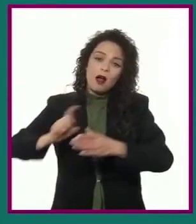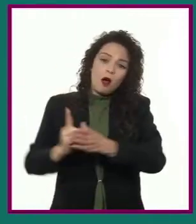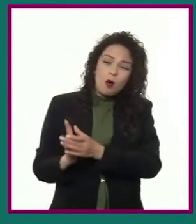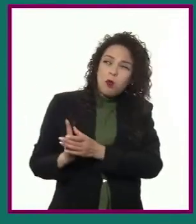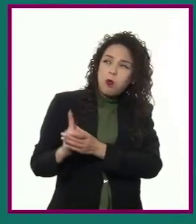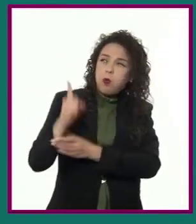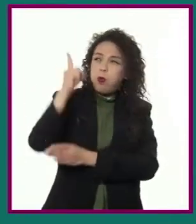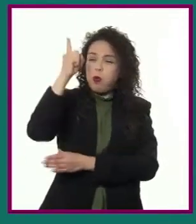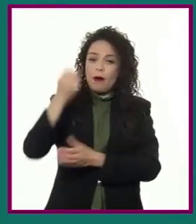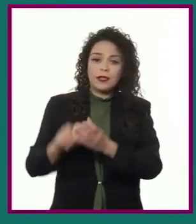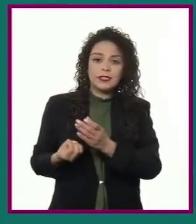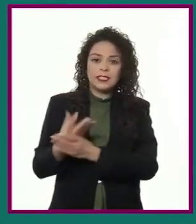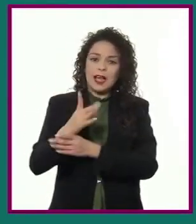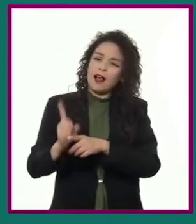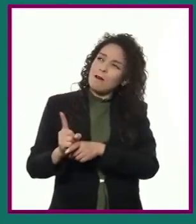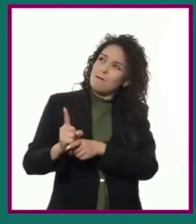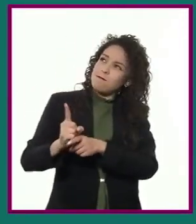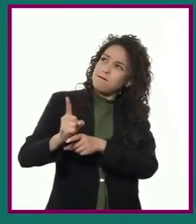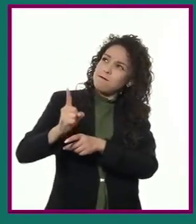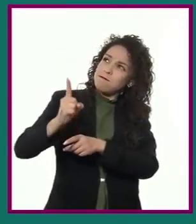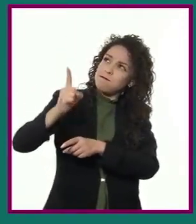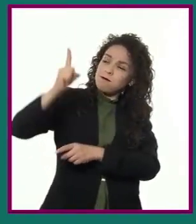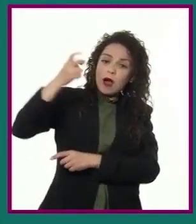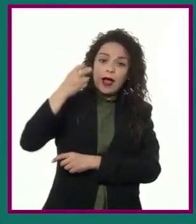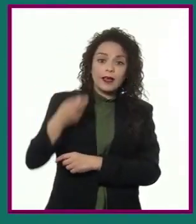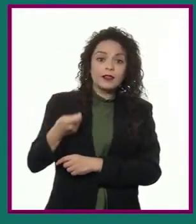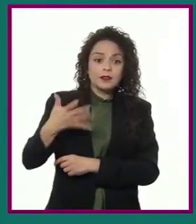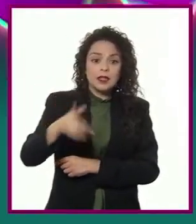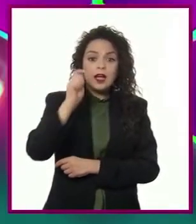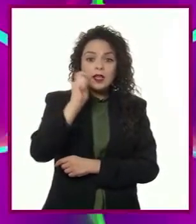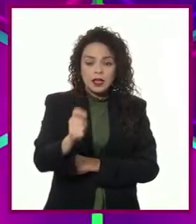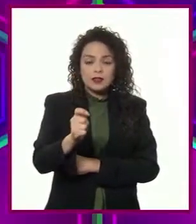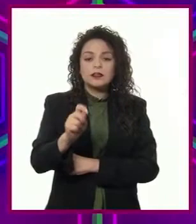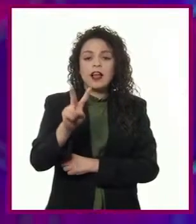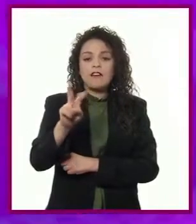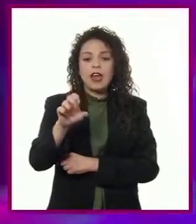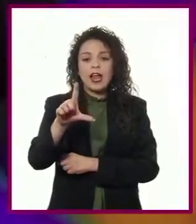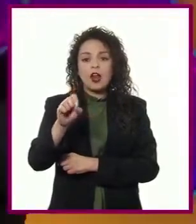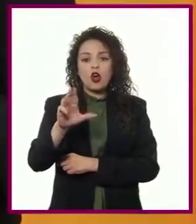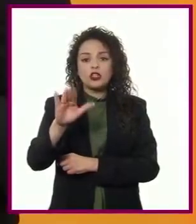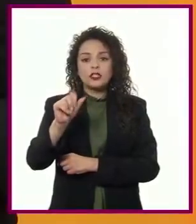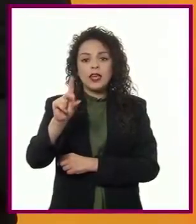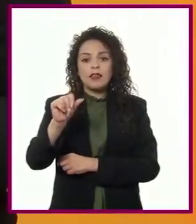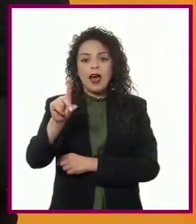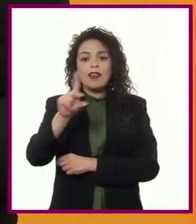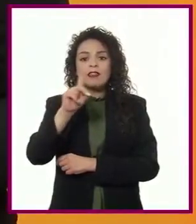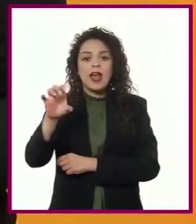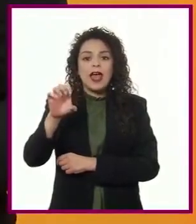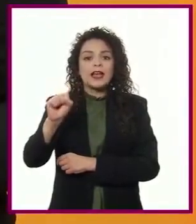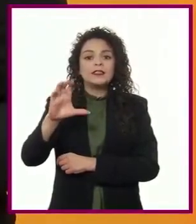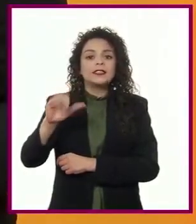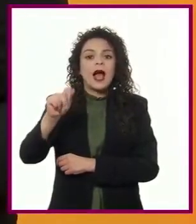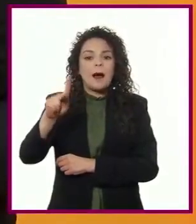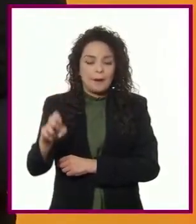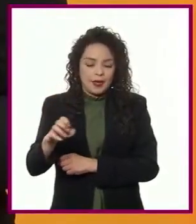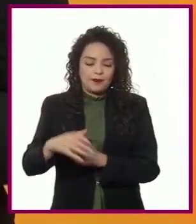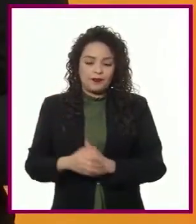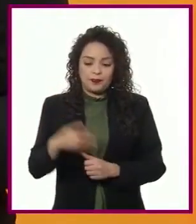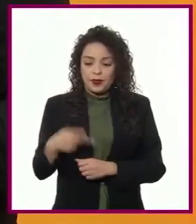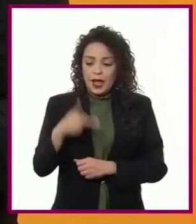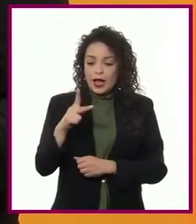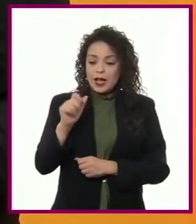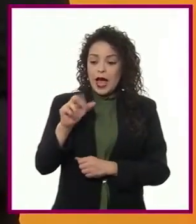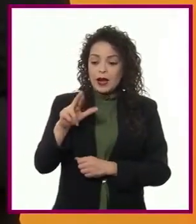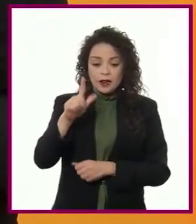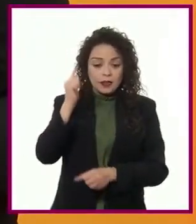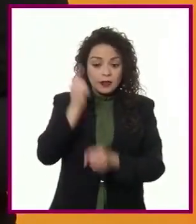planeta. A esto se le conoce como velocidad de escape. Lo que Karl Schwarzschild descubrió es